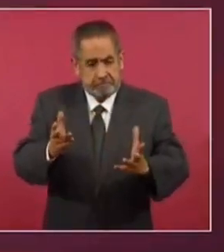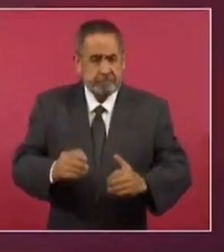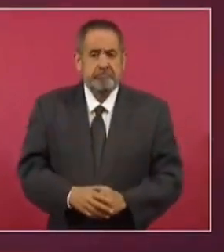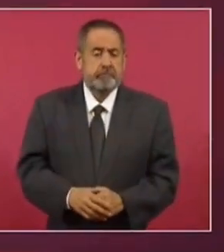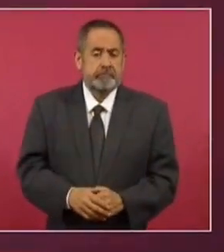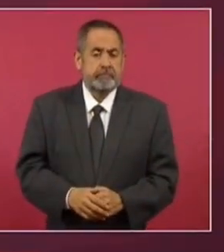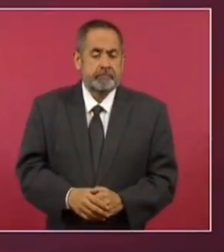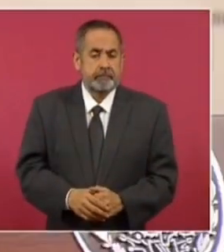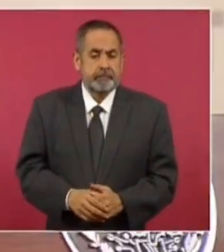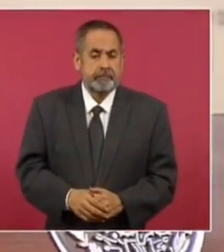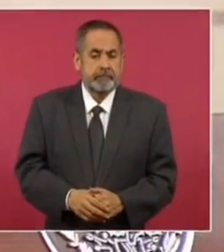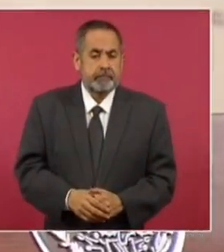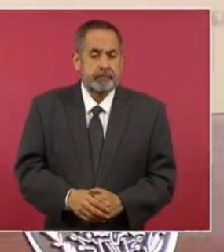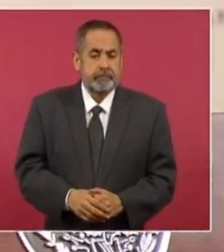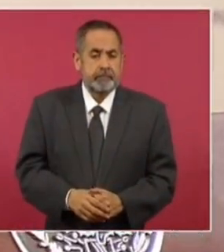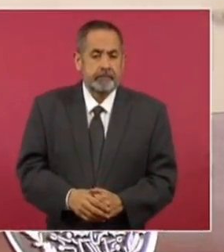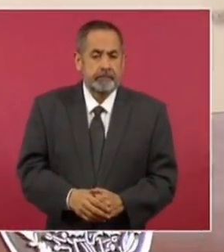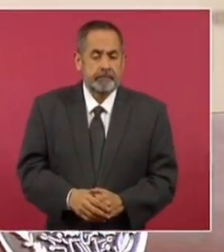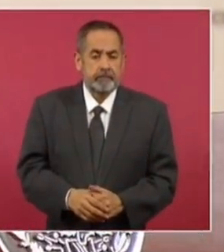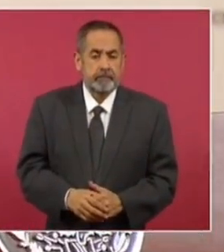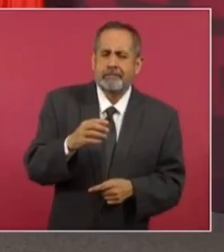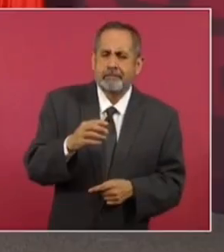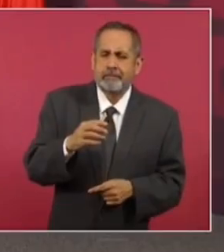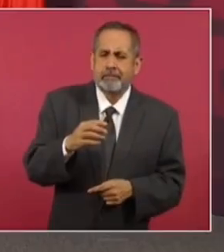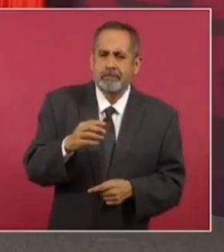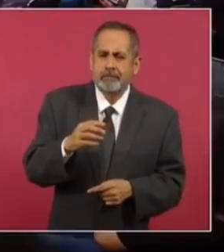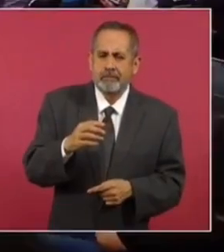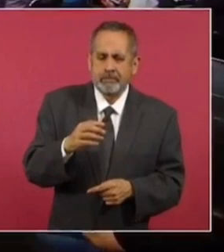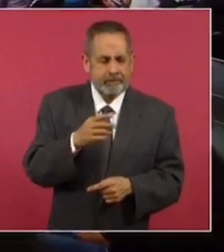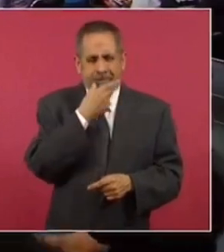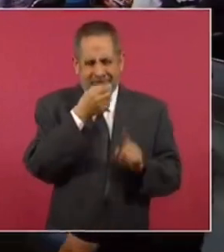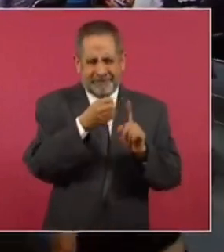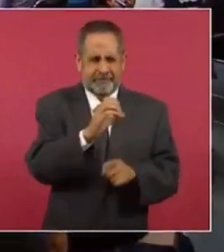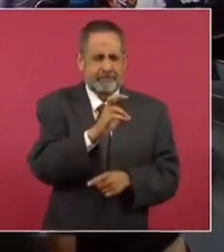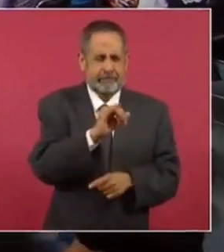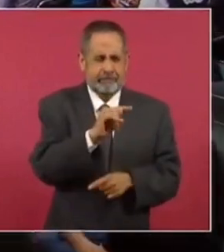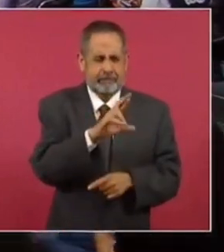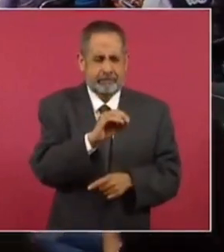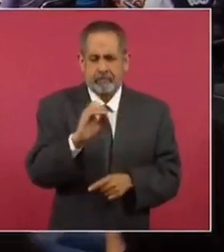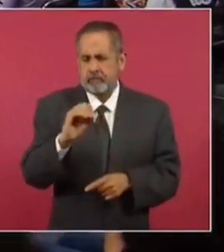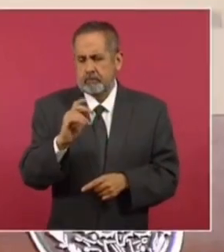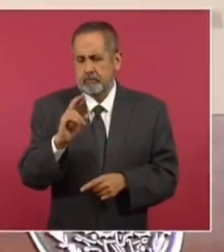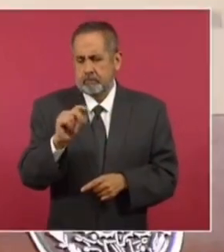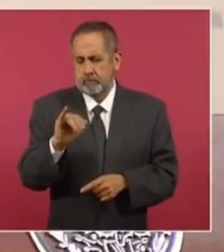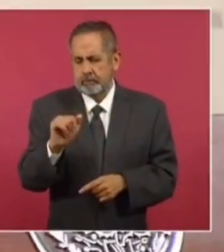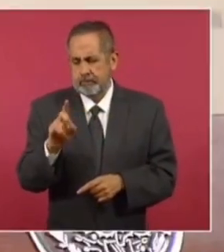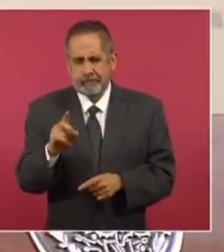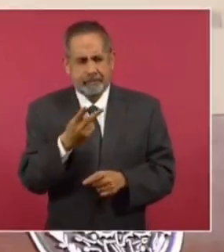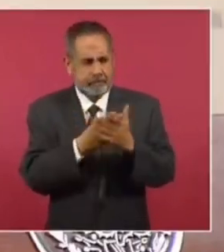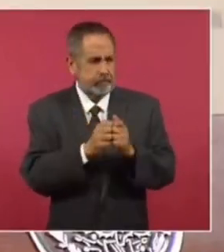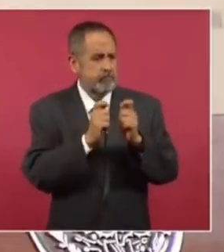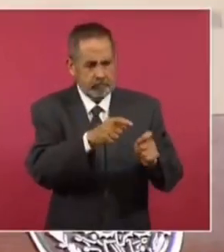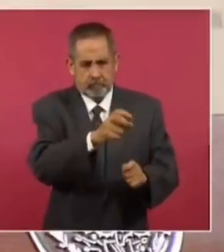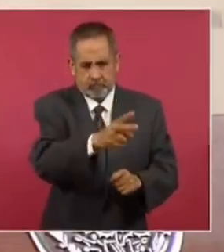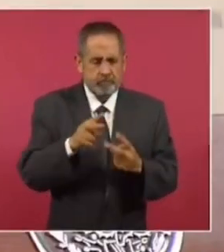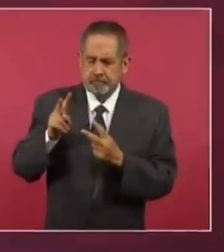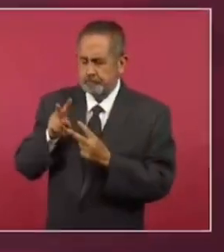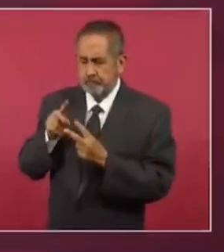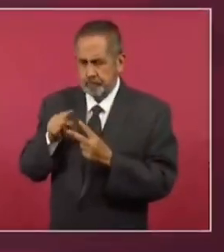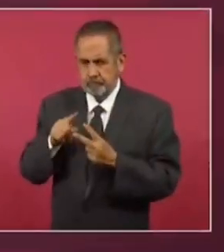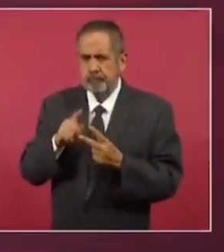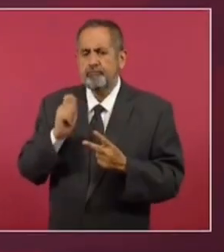se supone que si se convierte criterio de oportunidad Entonces se hace por dos cosas a partir de dos